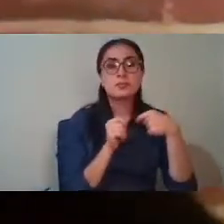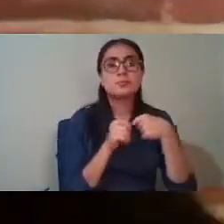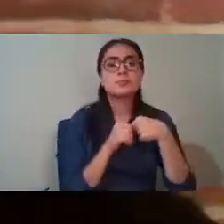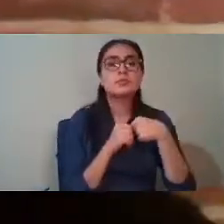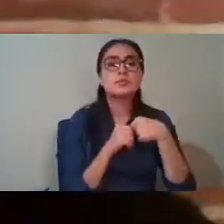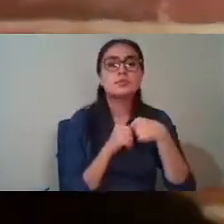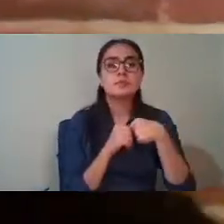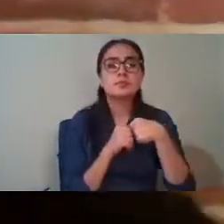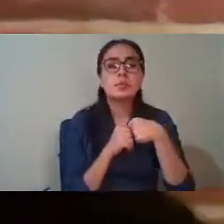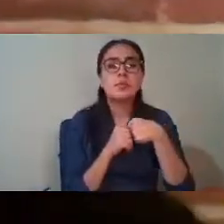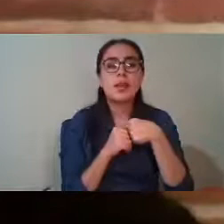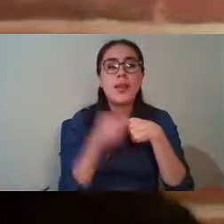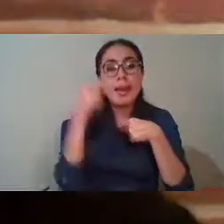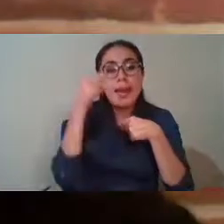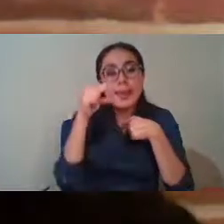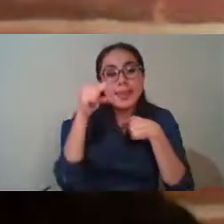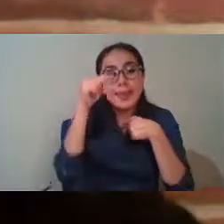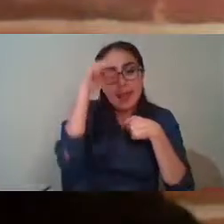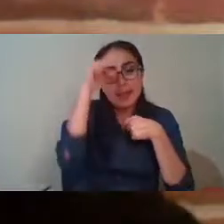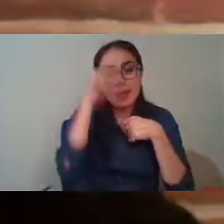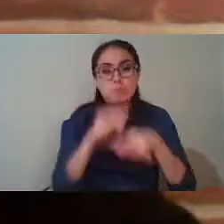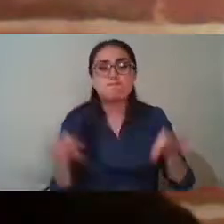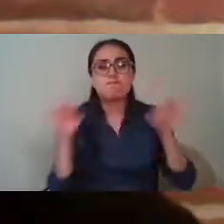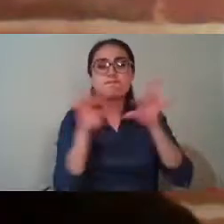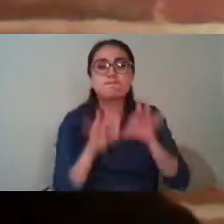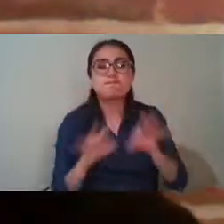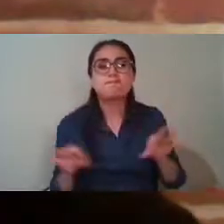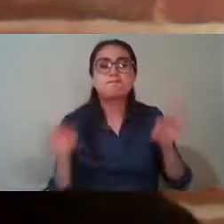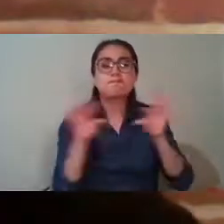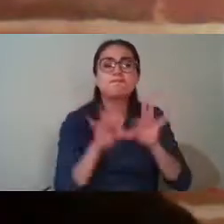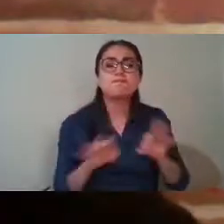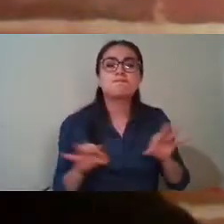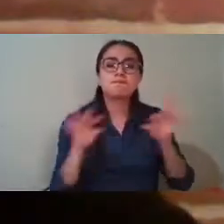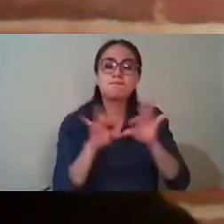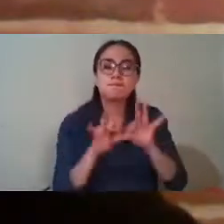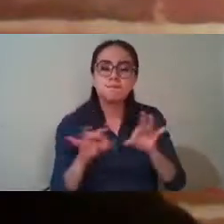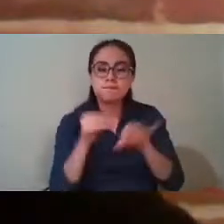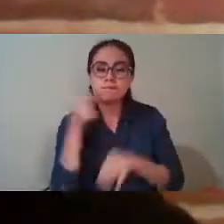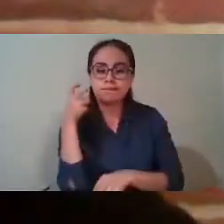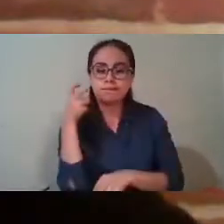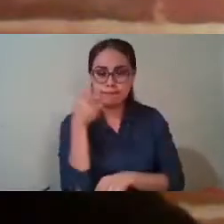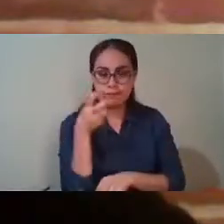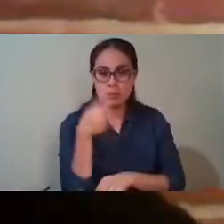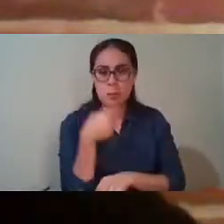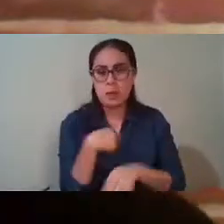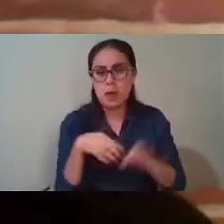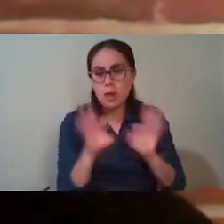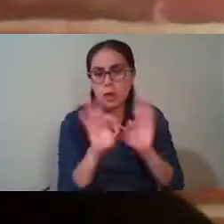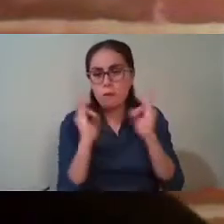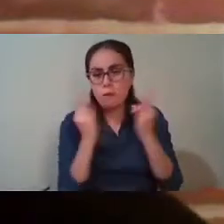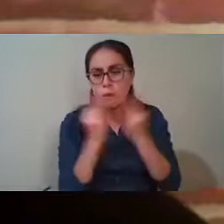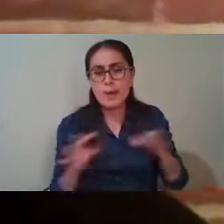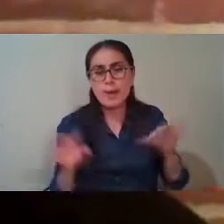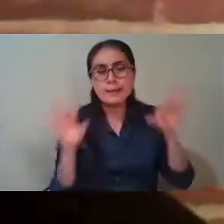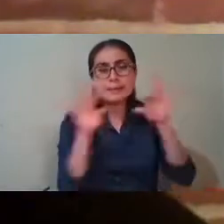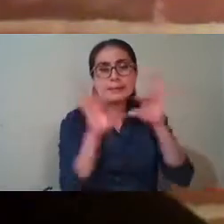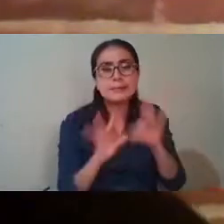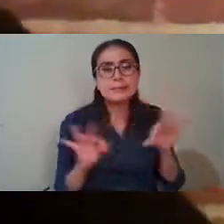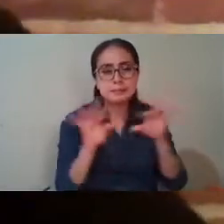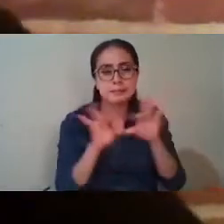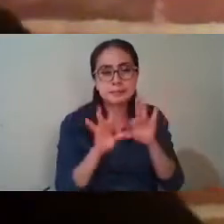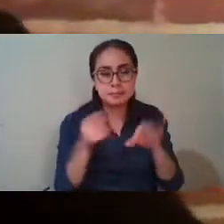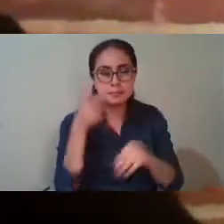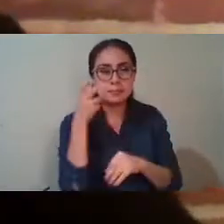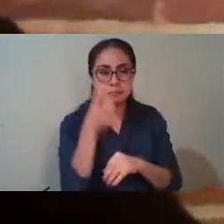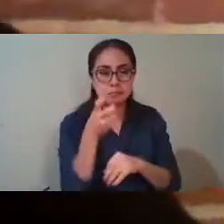es la inteligencia narrativa. Fíjense, la inteligencia narrativa, nada más y nada menos que la inteligencia